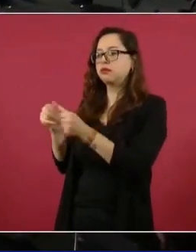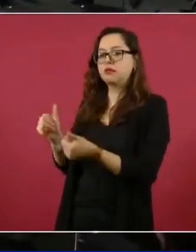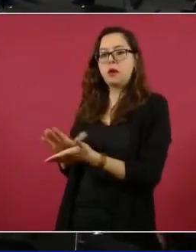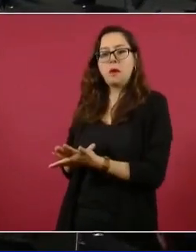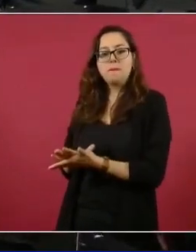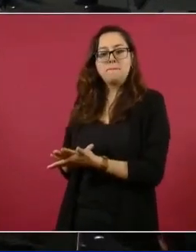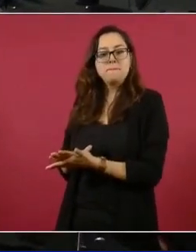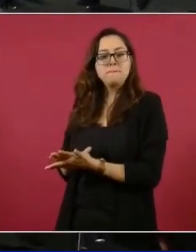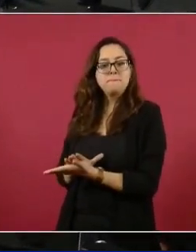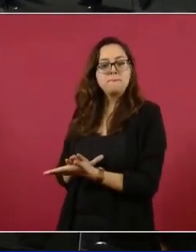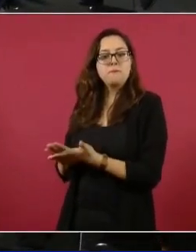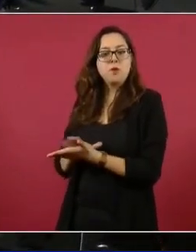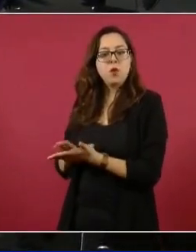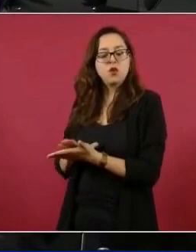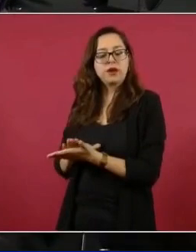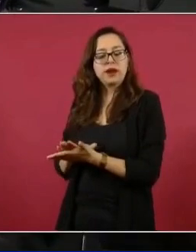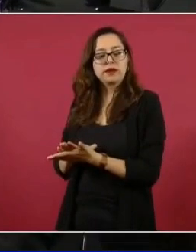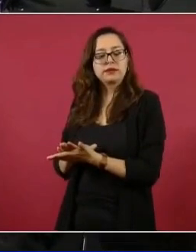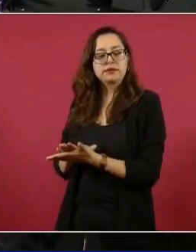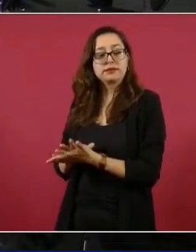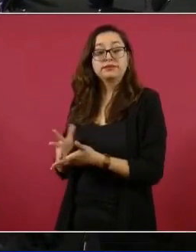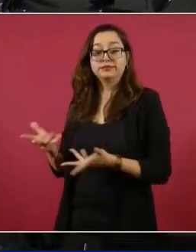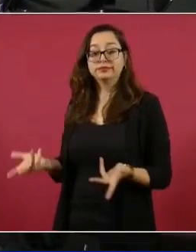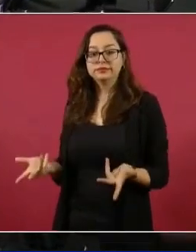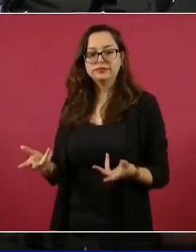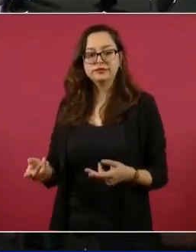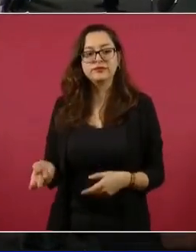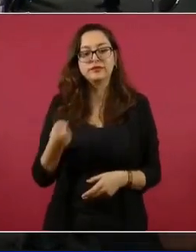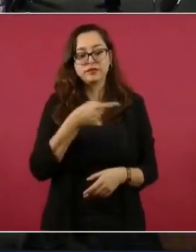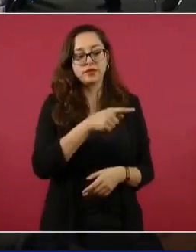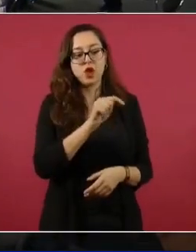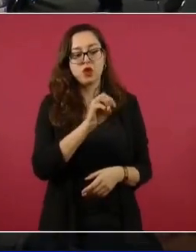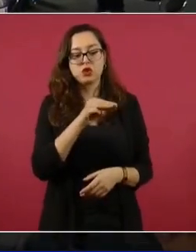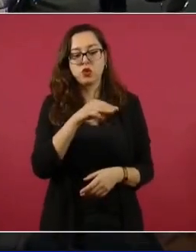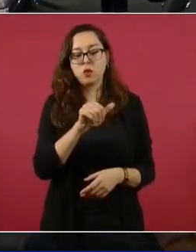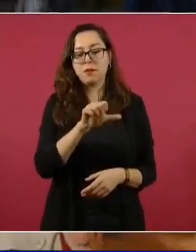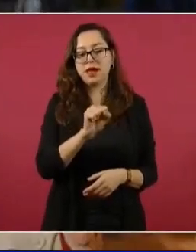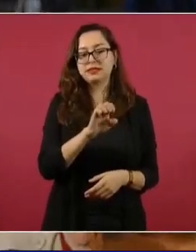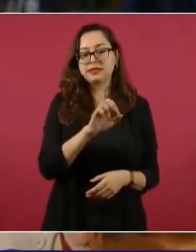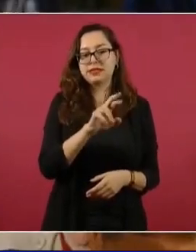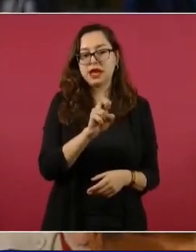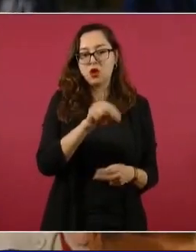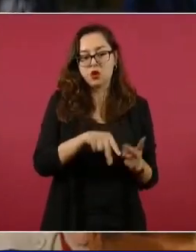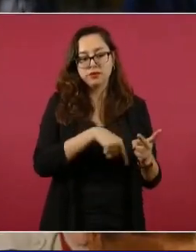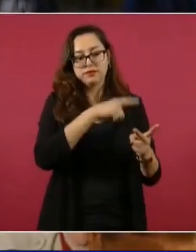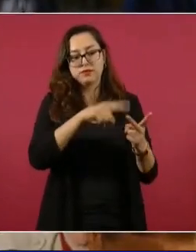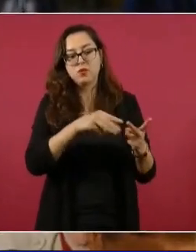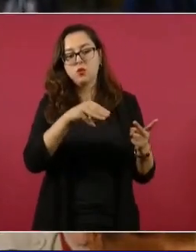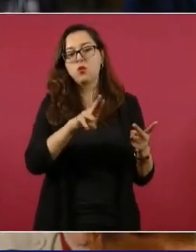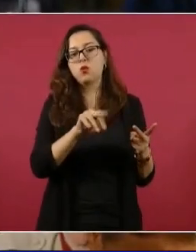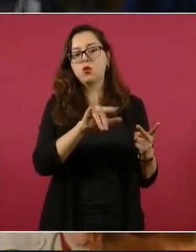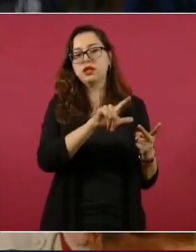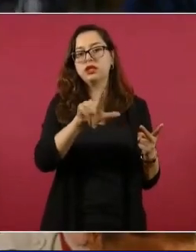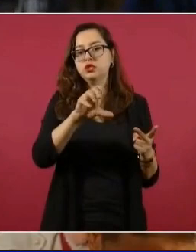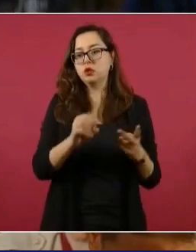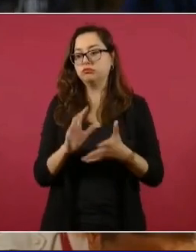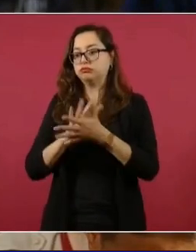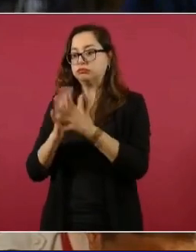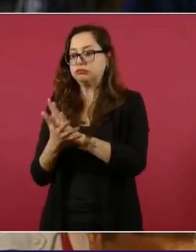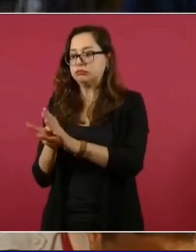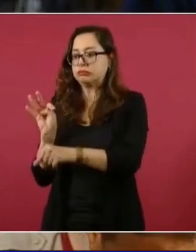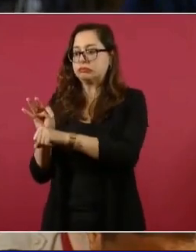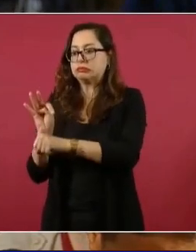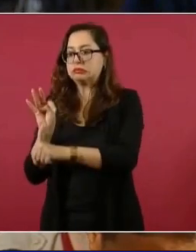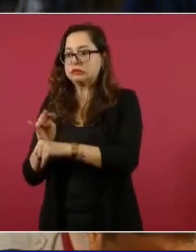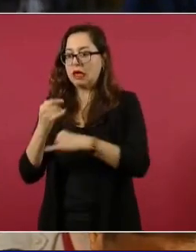borrar o de proteger a esas autoridades a través de una serie de maromas que llevaron a la construcción